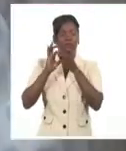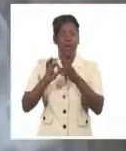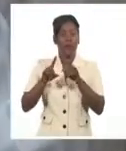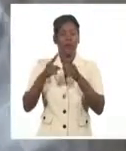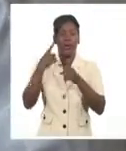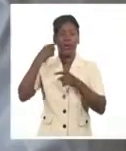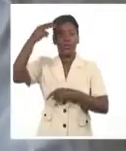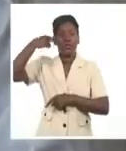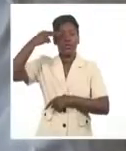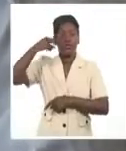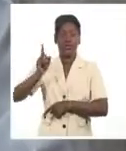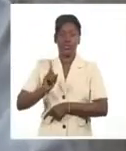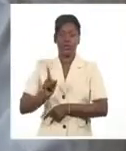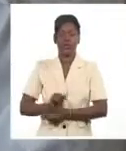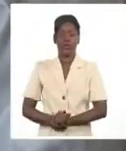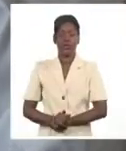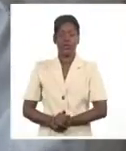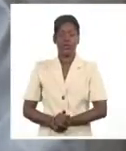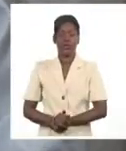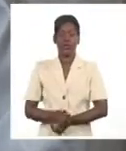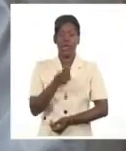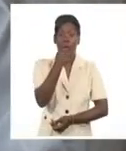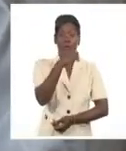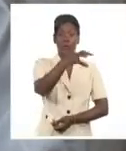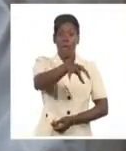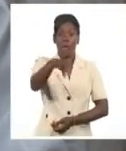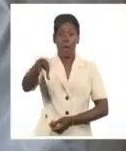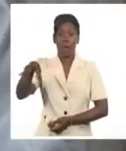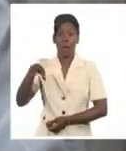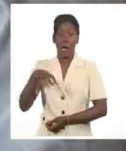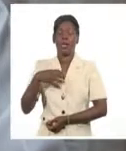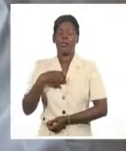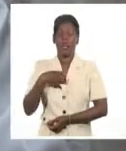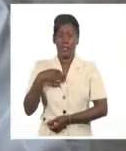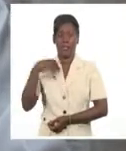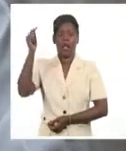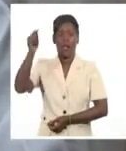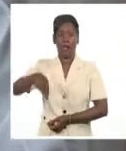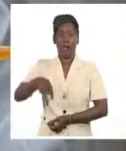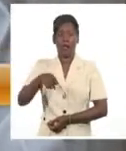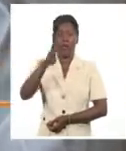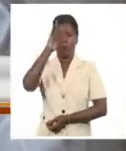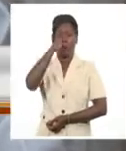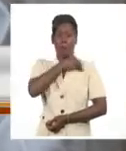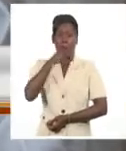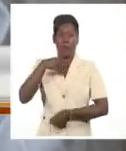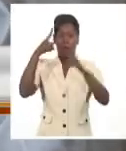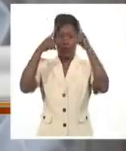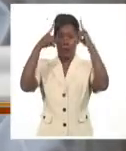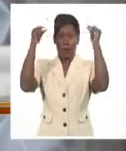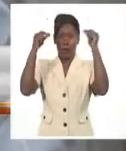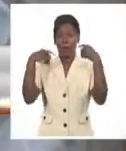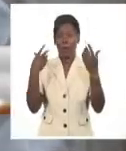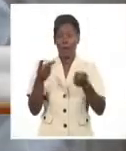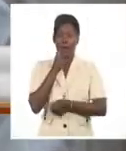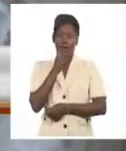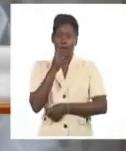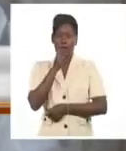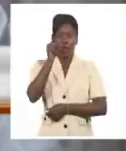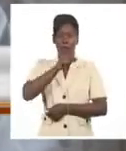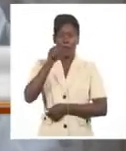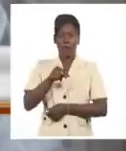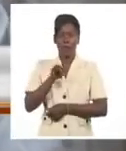territorio. Cada área de salud cuenta con un policlínico donde labora un oftalmólogo que